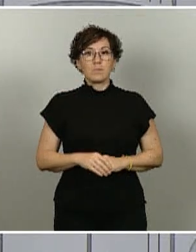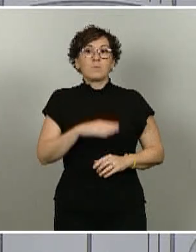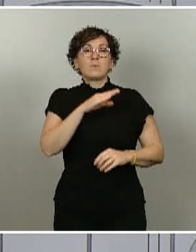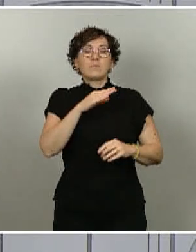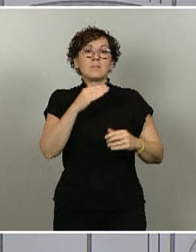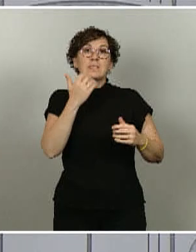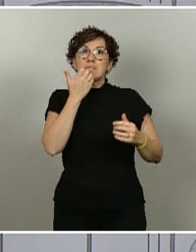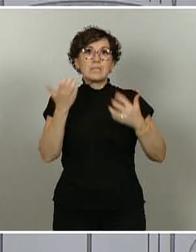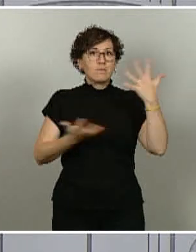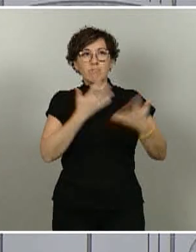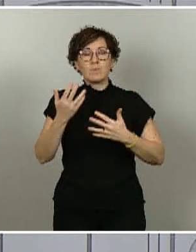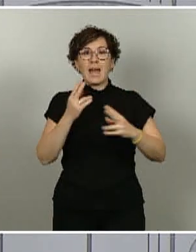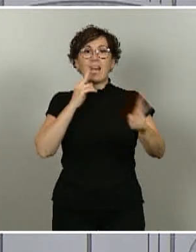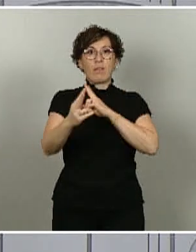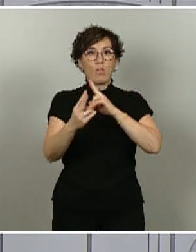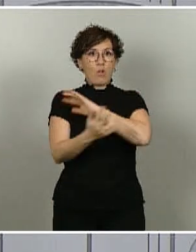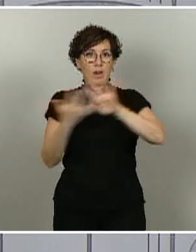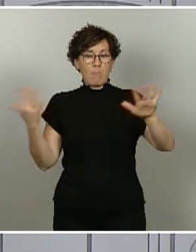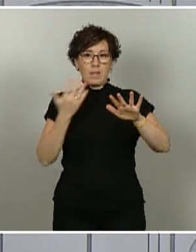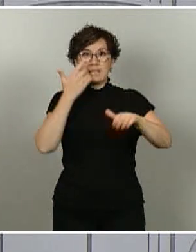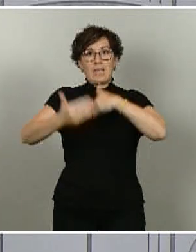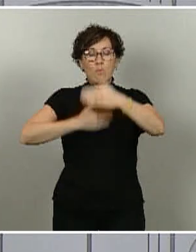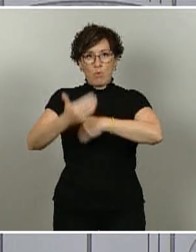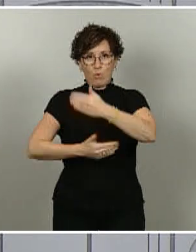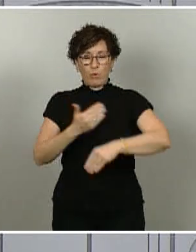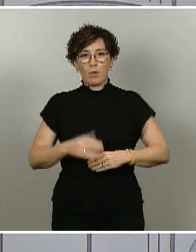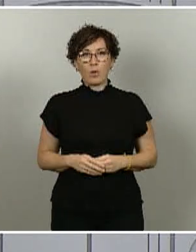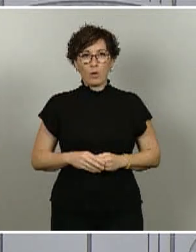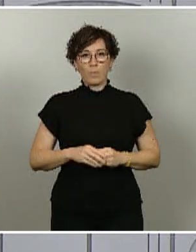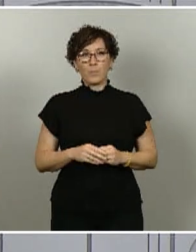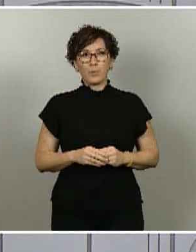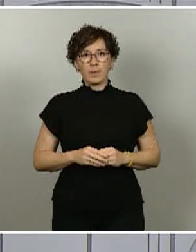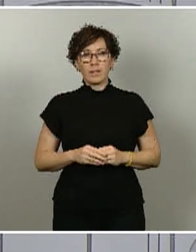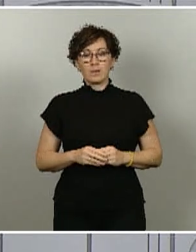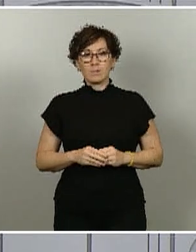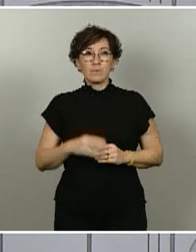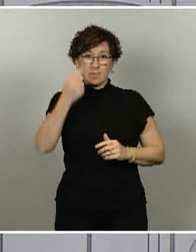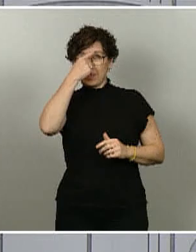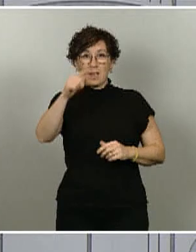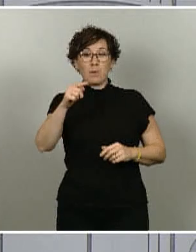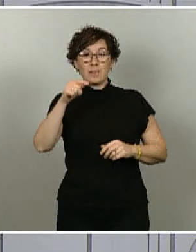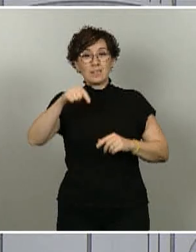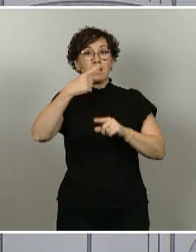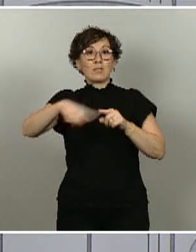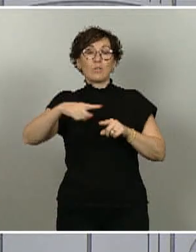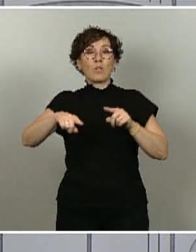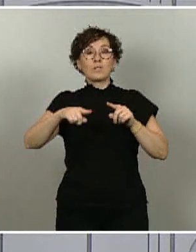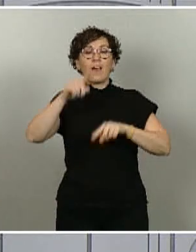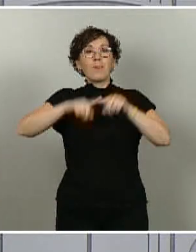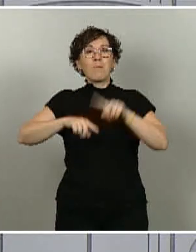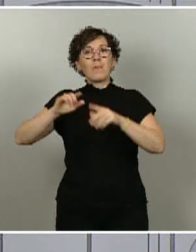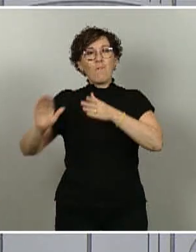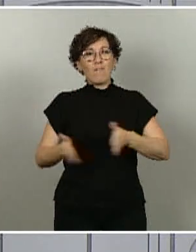rápida ante la evolución de la misma. Saben que esto está obviamente muy asociado a todo el proceso de transición entre las diferentes fases que